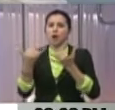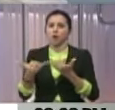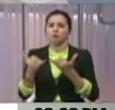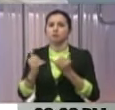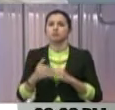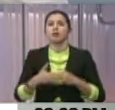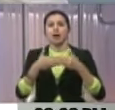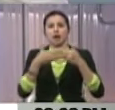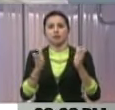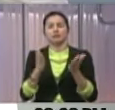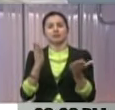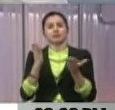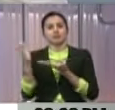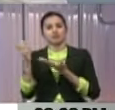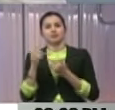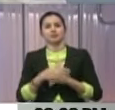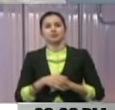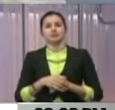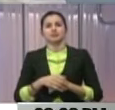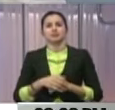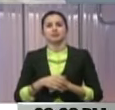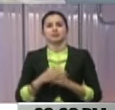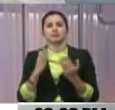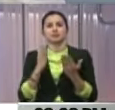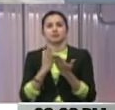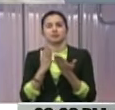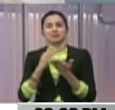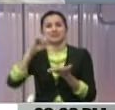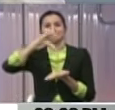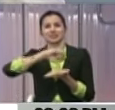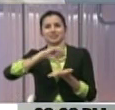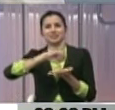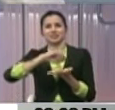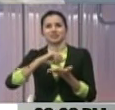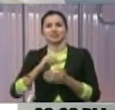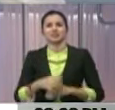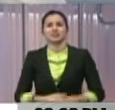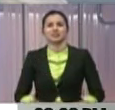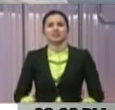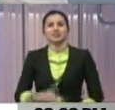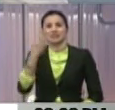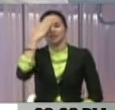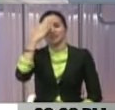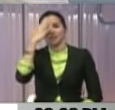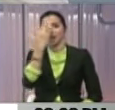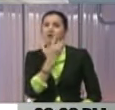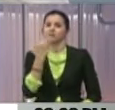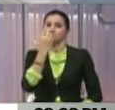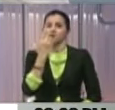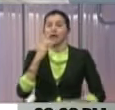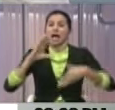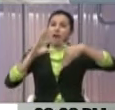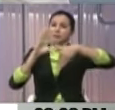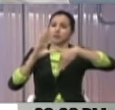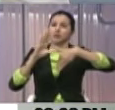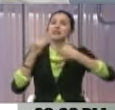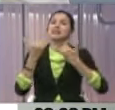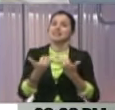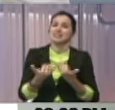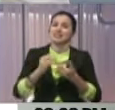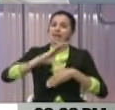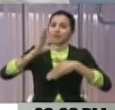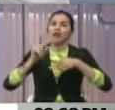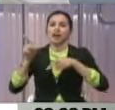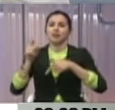se inaugura la sede académica del Centro de, ya le vamos a comentar, de Saberes Africanos, Americanos y Caribeños. Allí